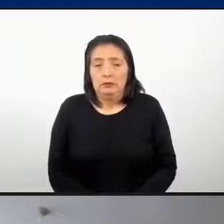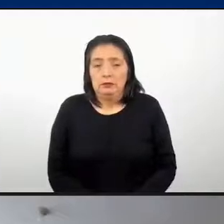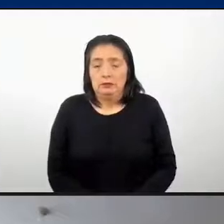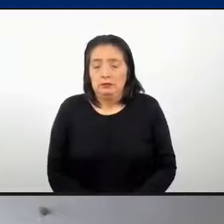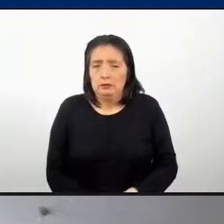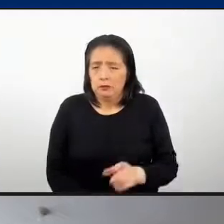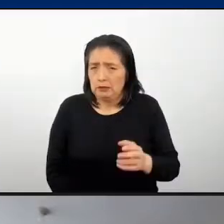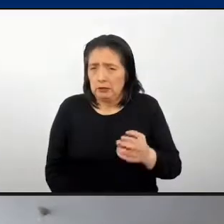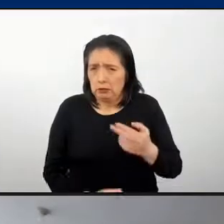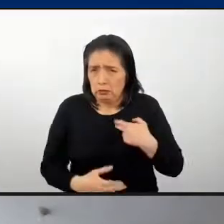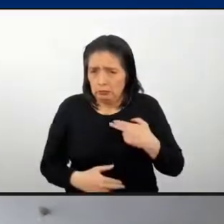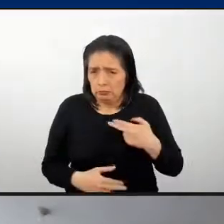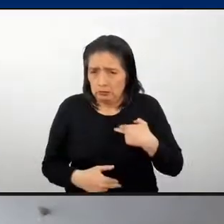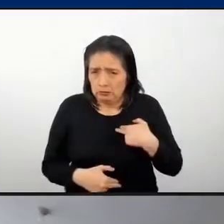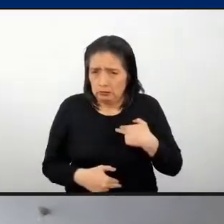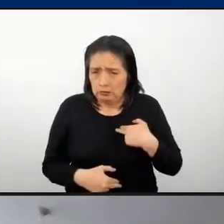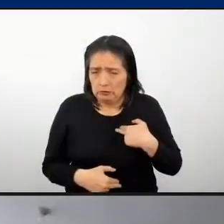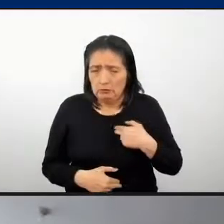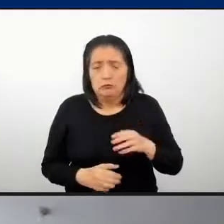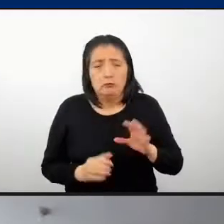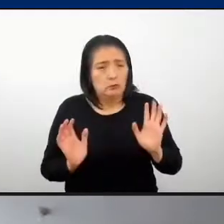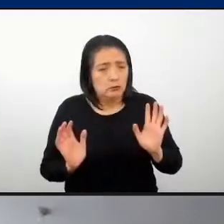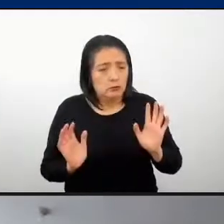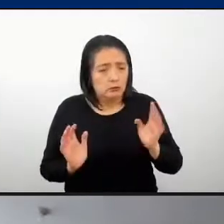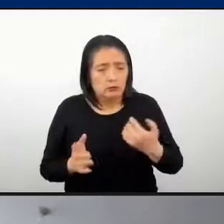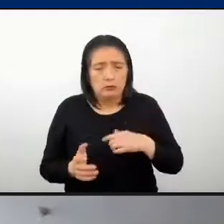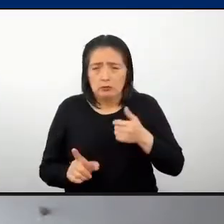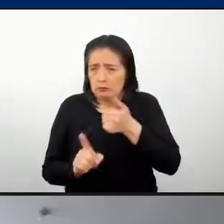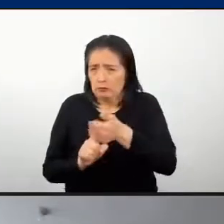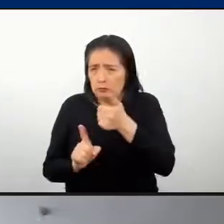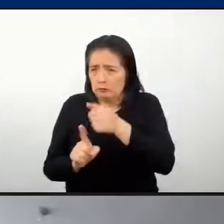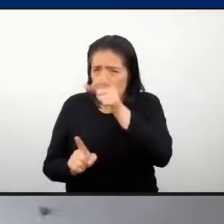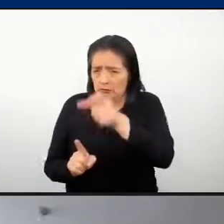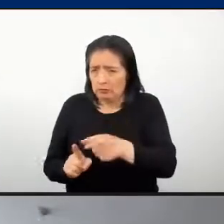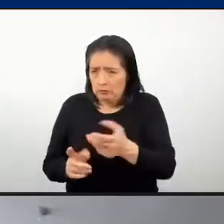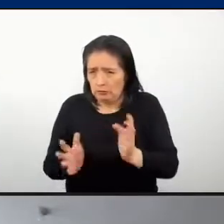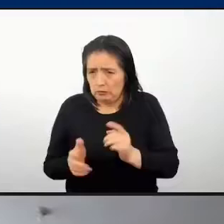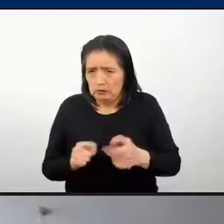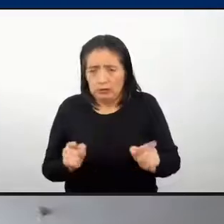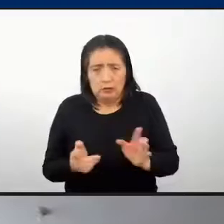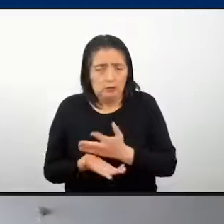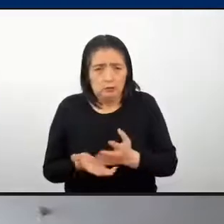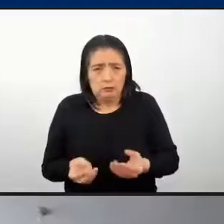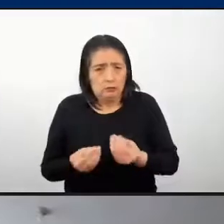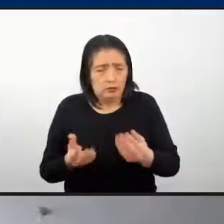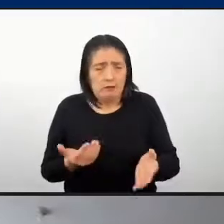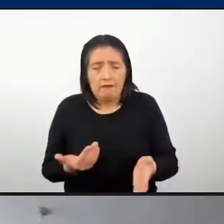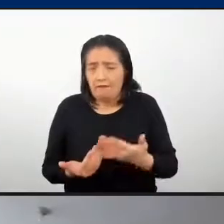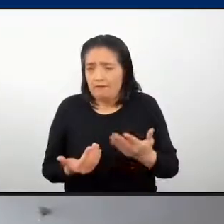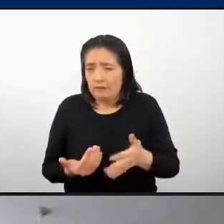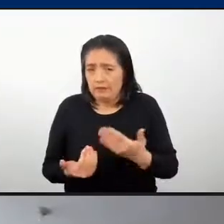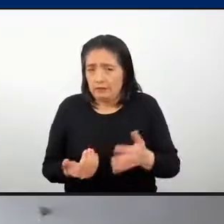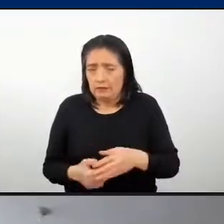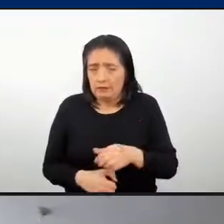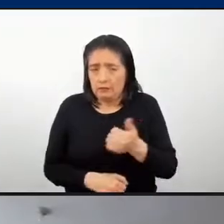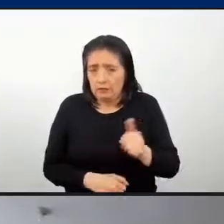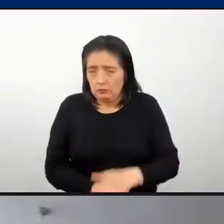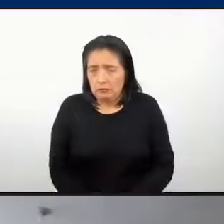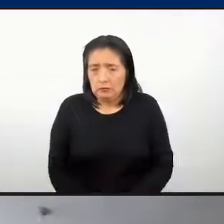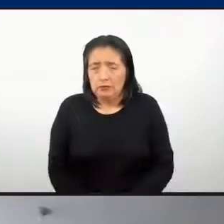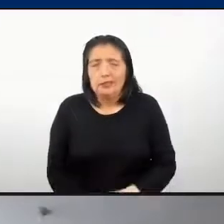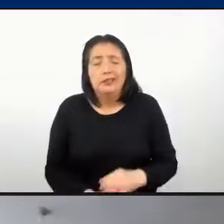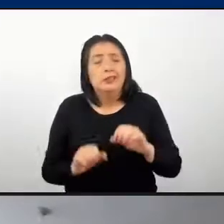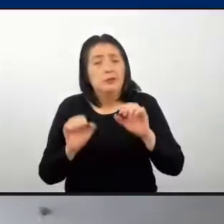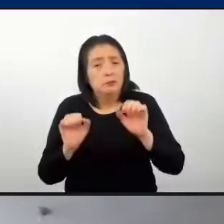ser humano como especie tiene una condición muy particular que no se da tan fácilmente en otras especies, que es la